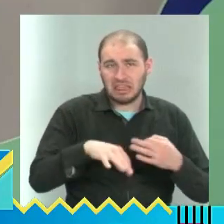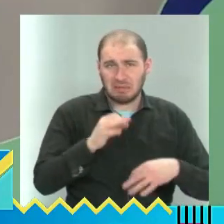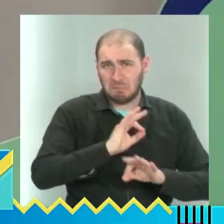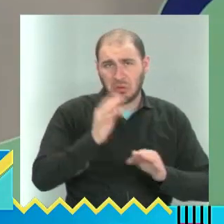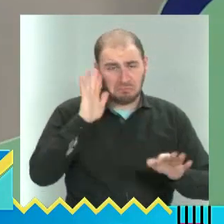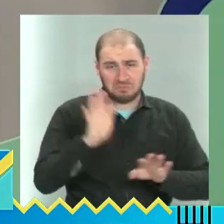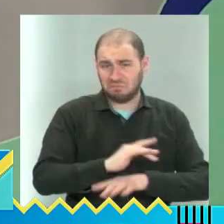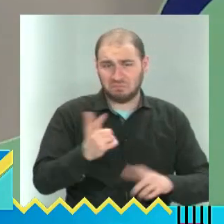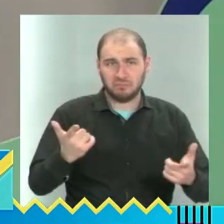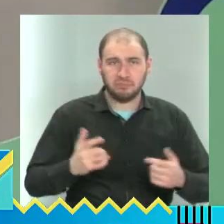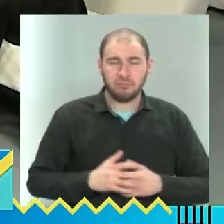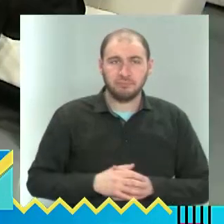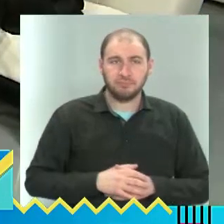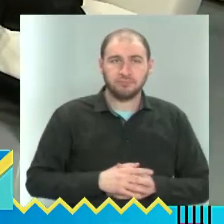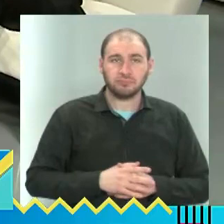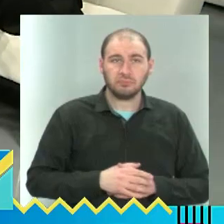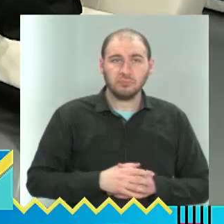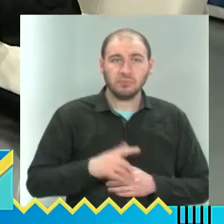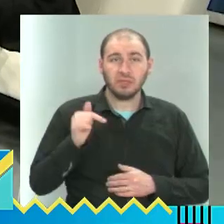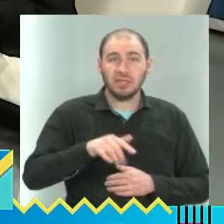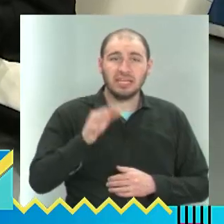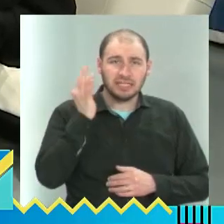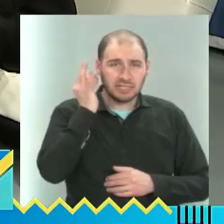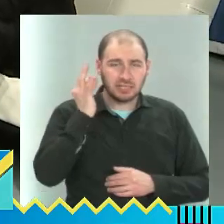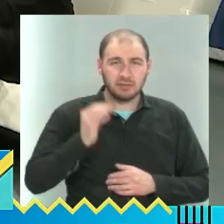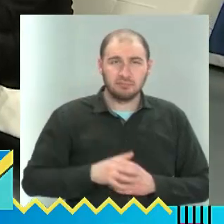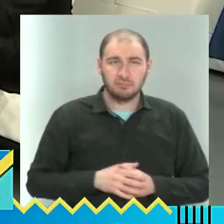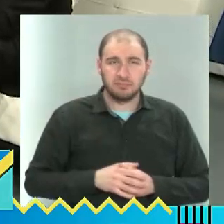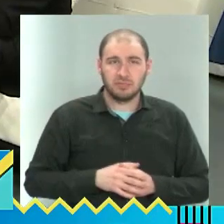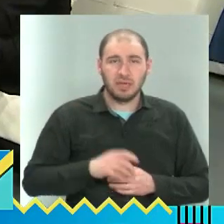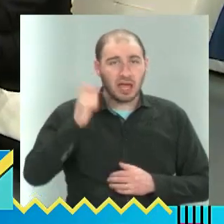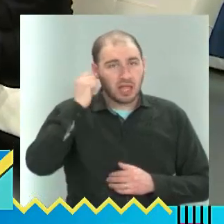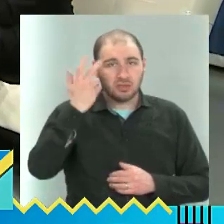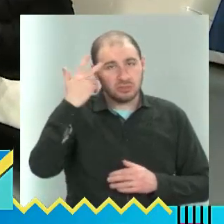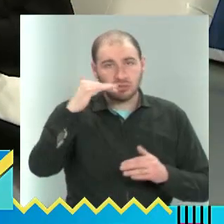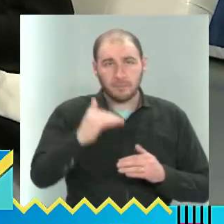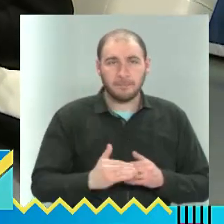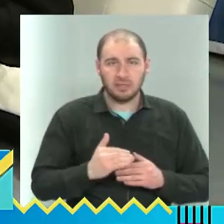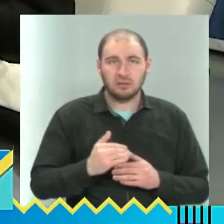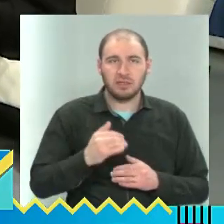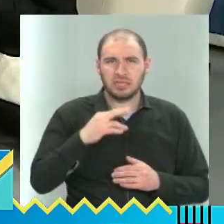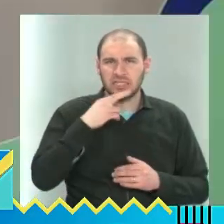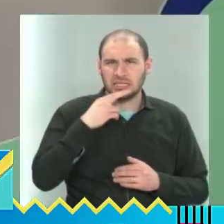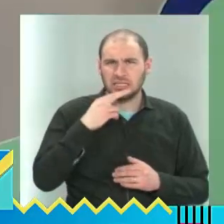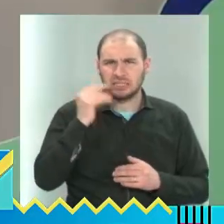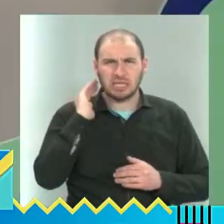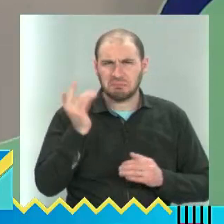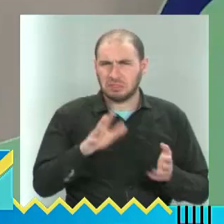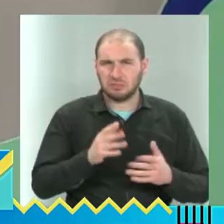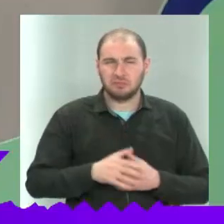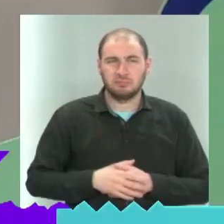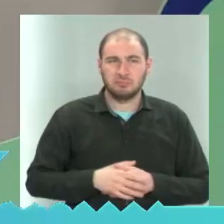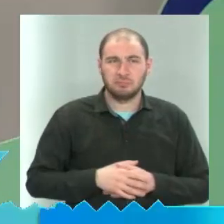estilo. Y allí había una niña que tenía menos de 18 años, no me acuerdo si tenía 17 o 16 años.